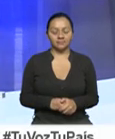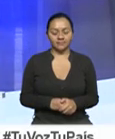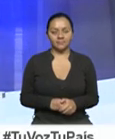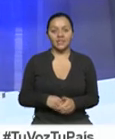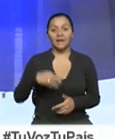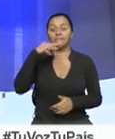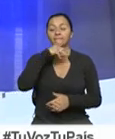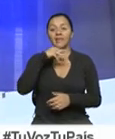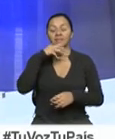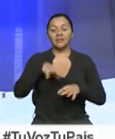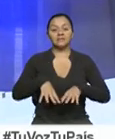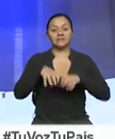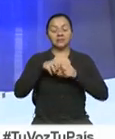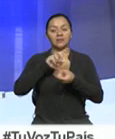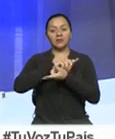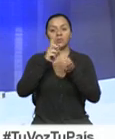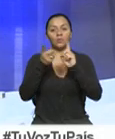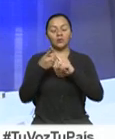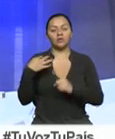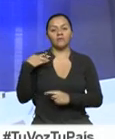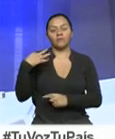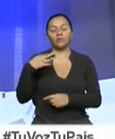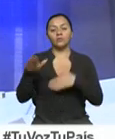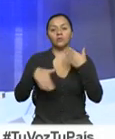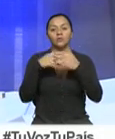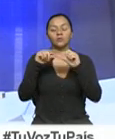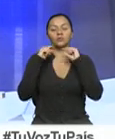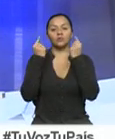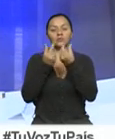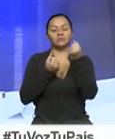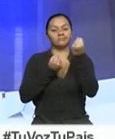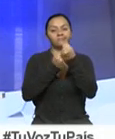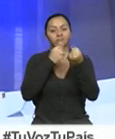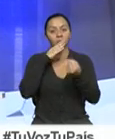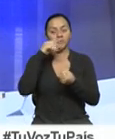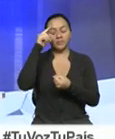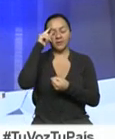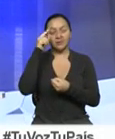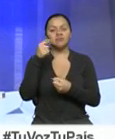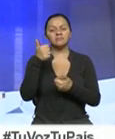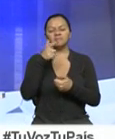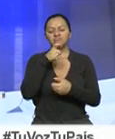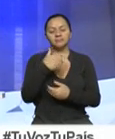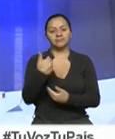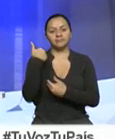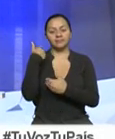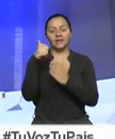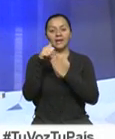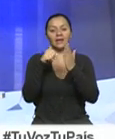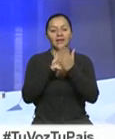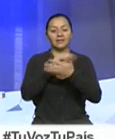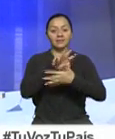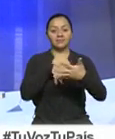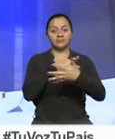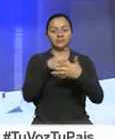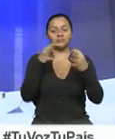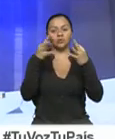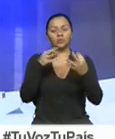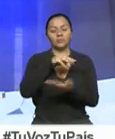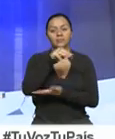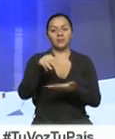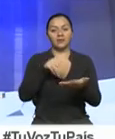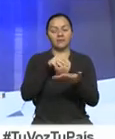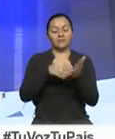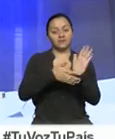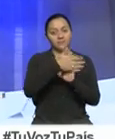Manta fue sede del encuentro de voluntarios del colectivo Rafael Contigo Siempre como parte de la agenda a cumplir en Manabí. El presidente